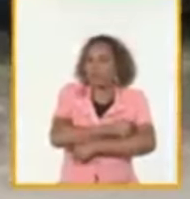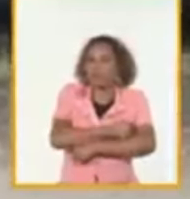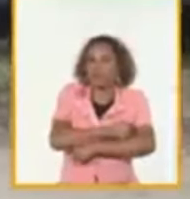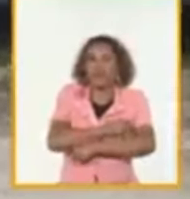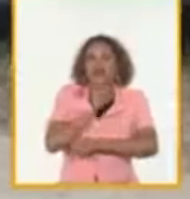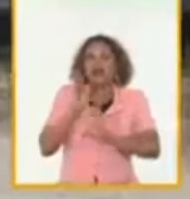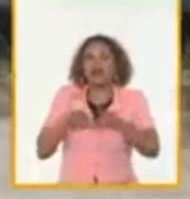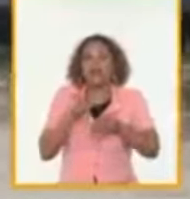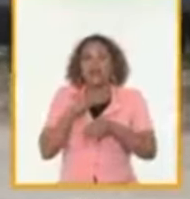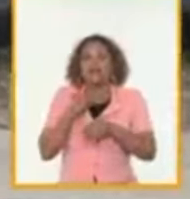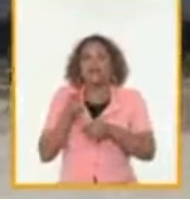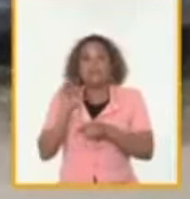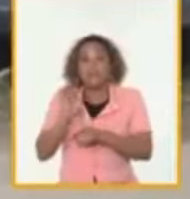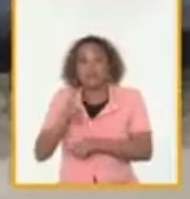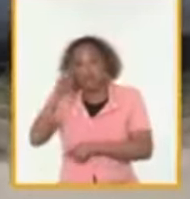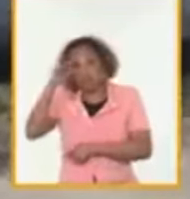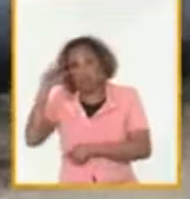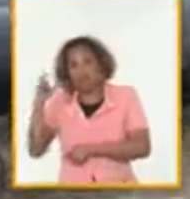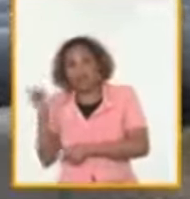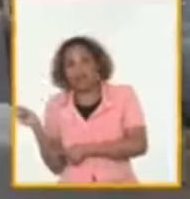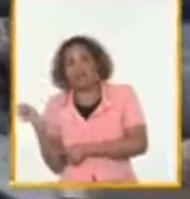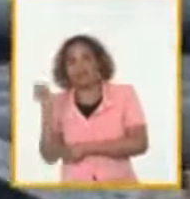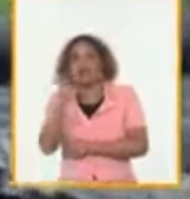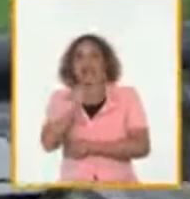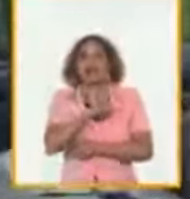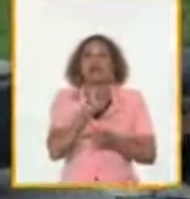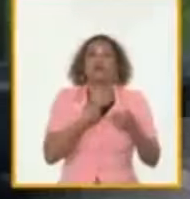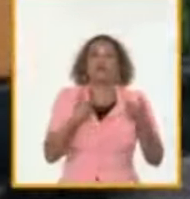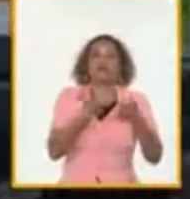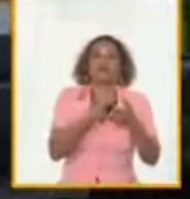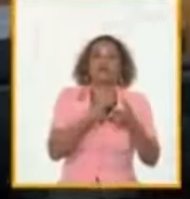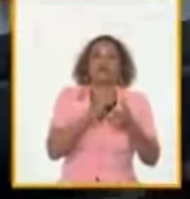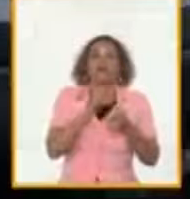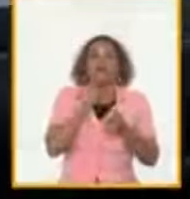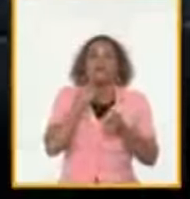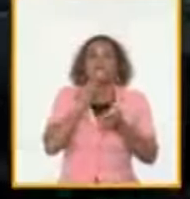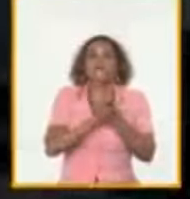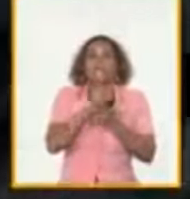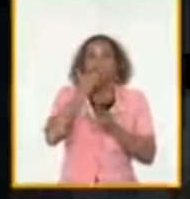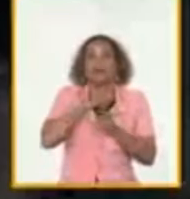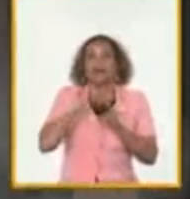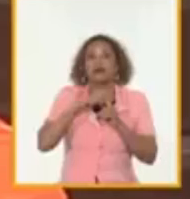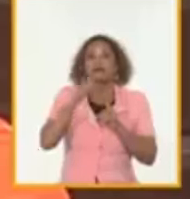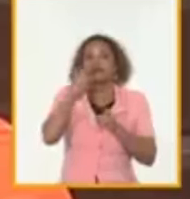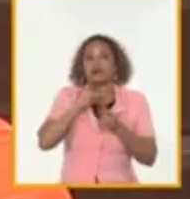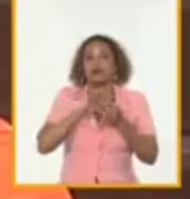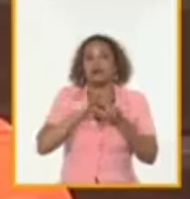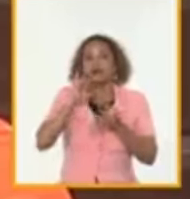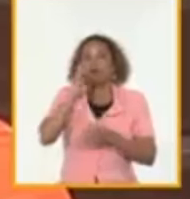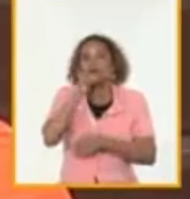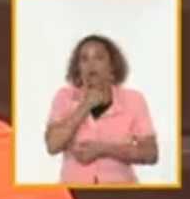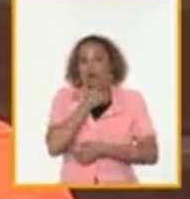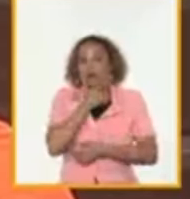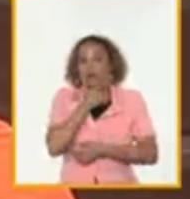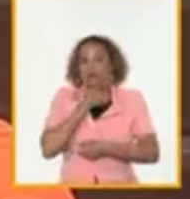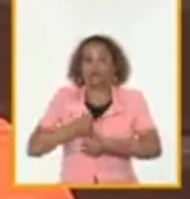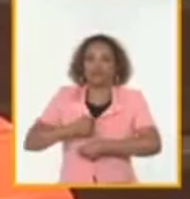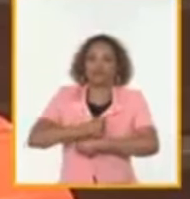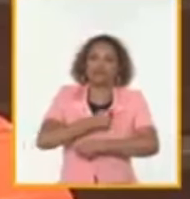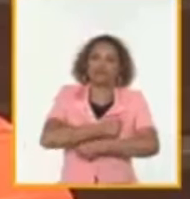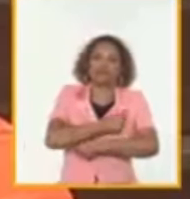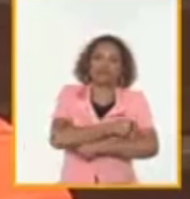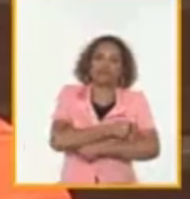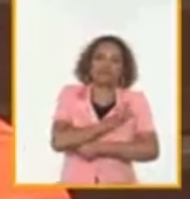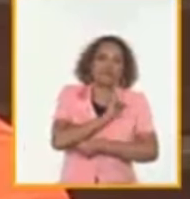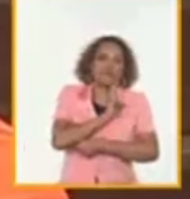llevarla del propio Santa Clara a la al consejo Popular de mataguá para poder llevarle el agua en pipa ahora mismo se está haciendo un